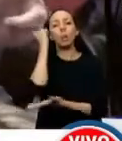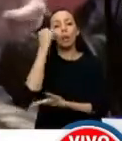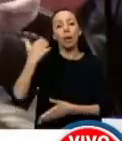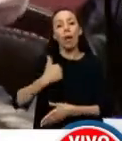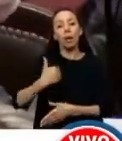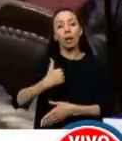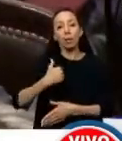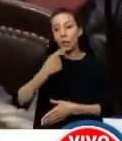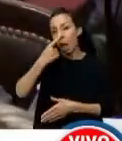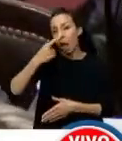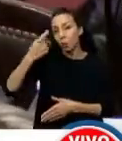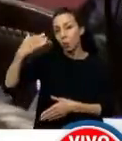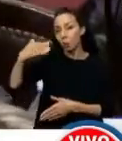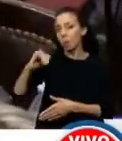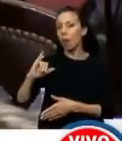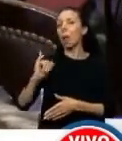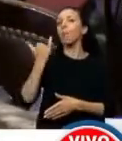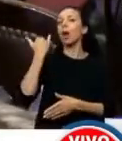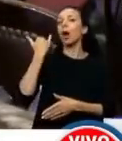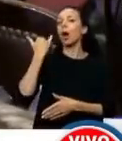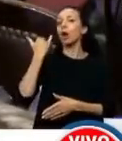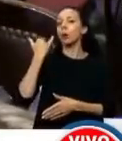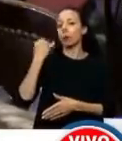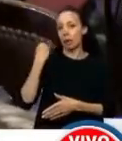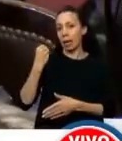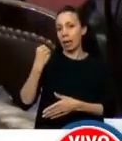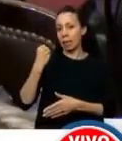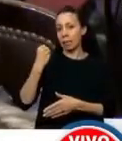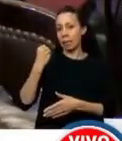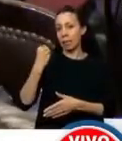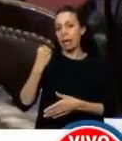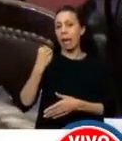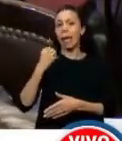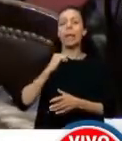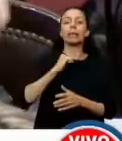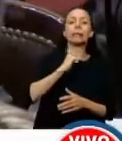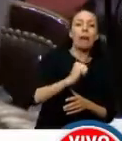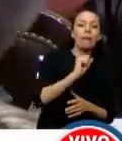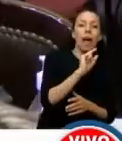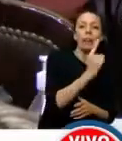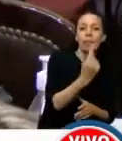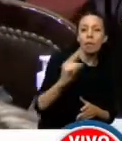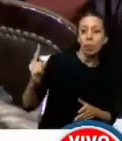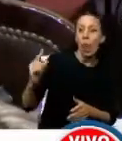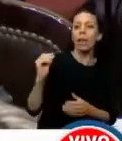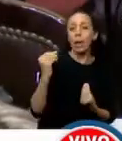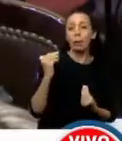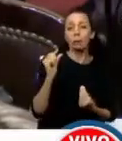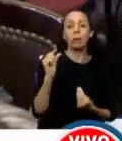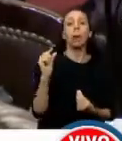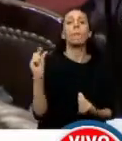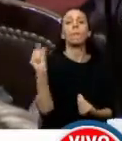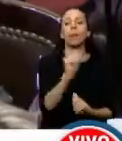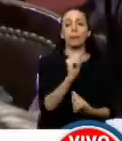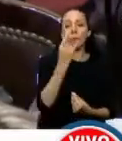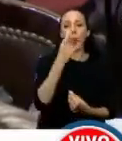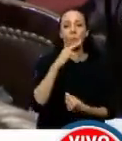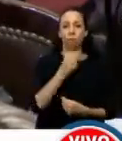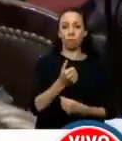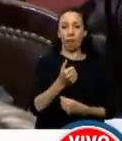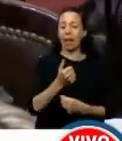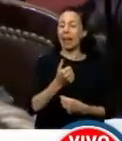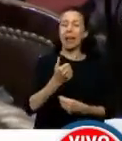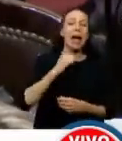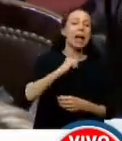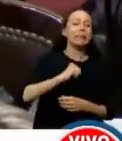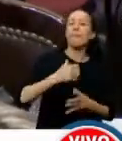piensa 100% igual. Justamente se trata de espacios que tienen disidencia y a partir de la disidencia hay que tener la capacidad de encontrar los